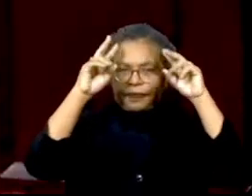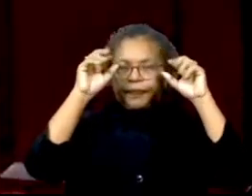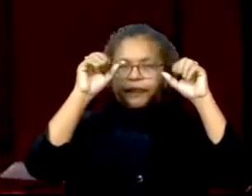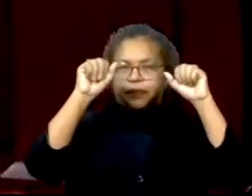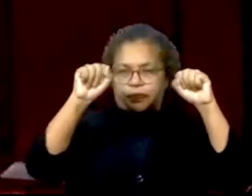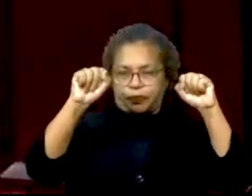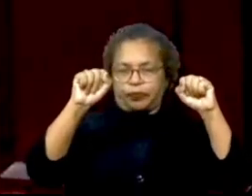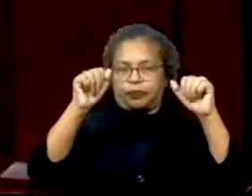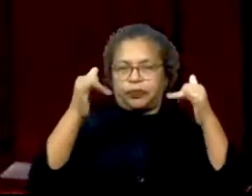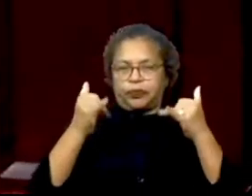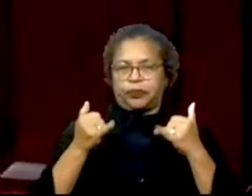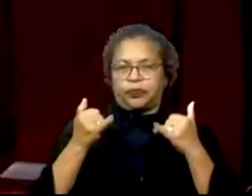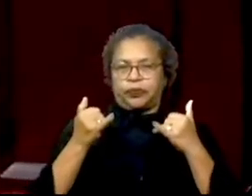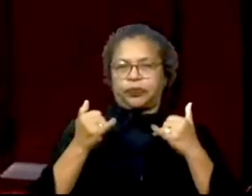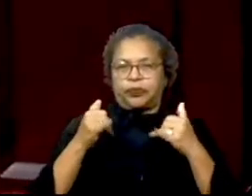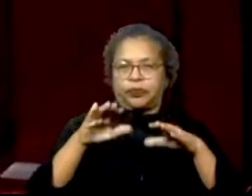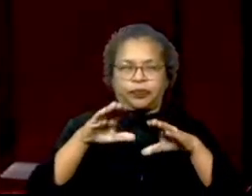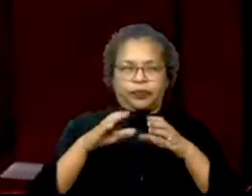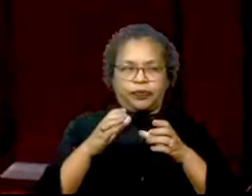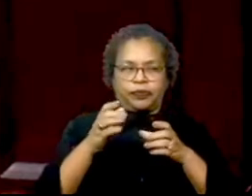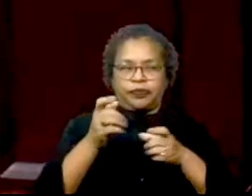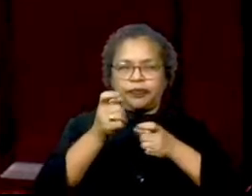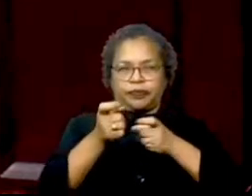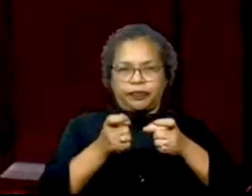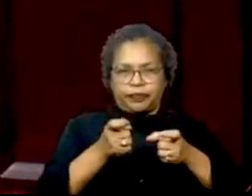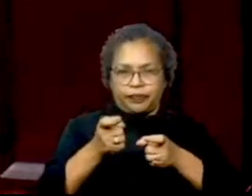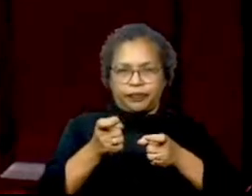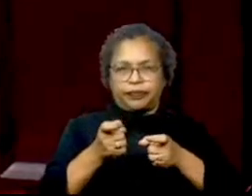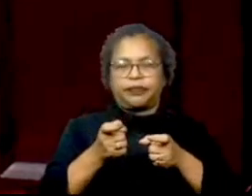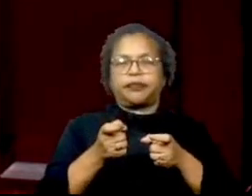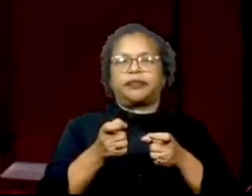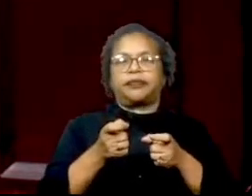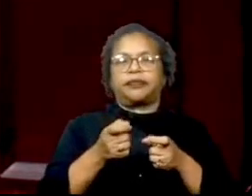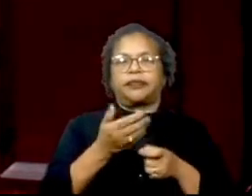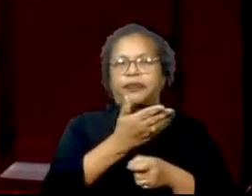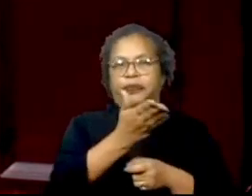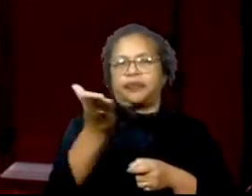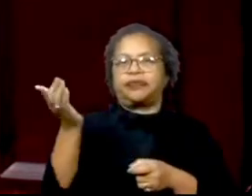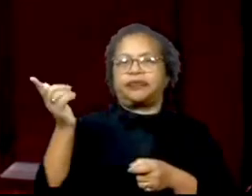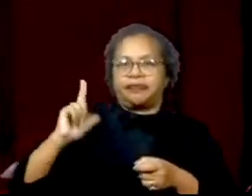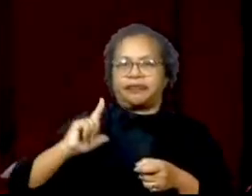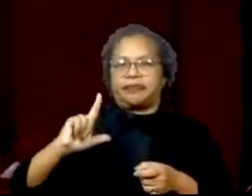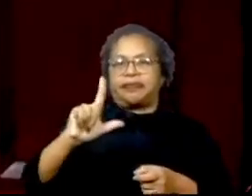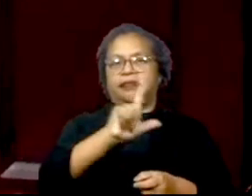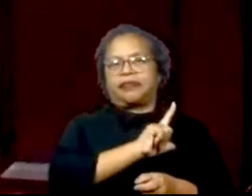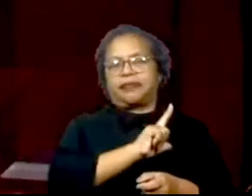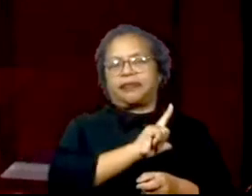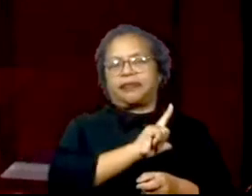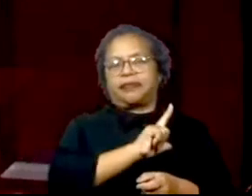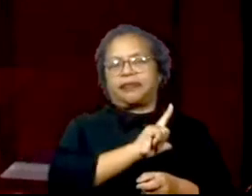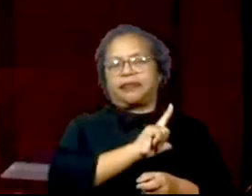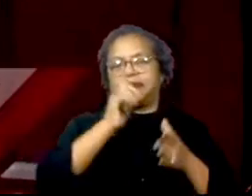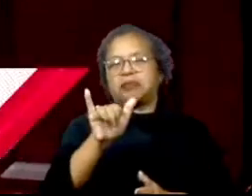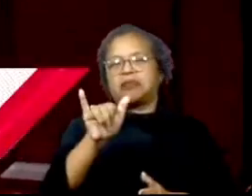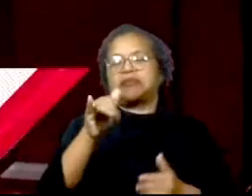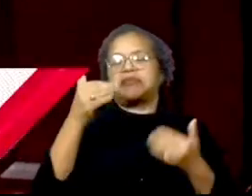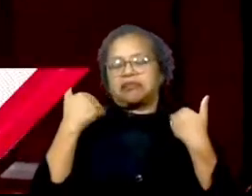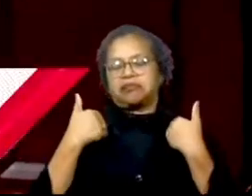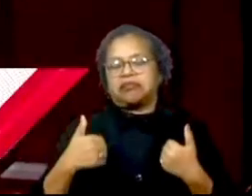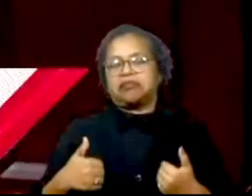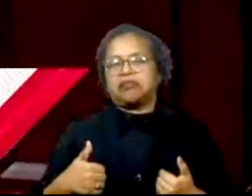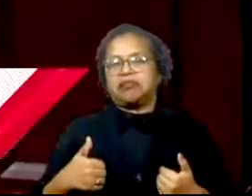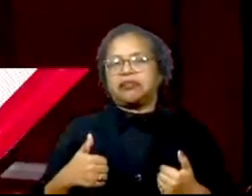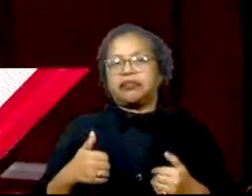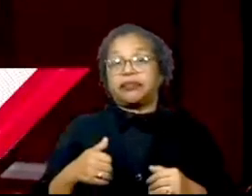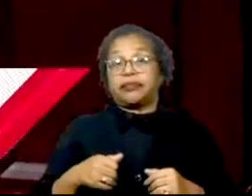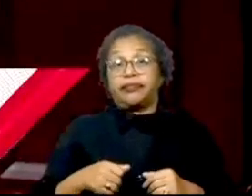vicepresidente en funciones, bufete directivo y colegas asambleístas. Realmente